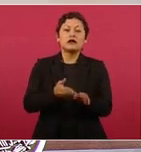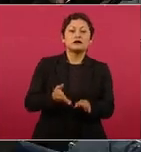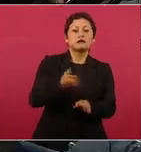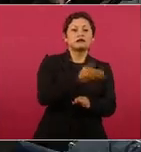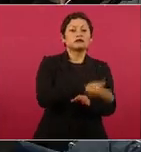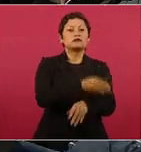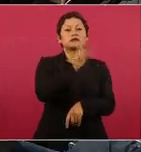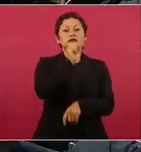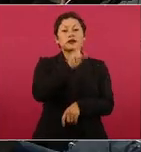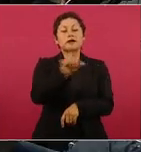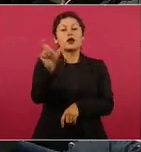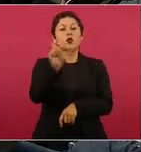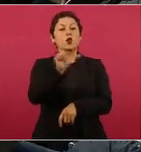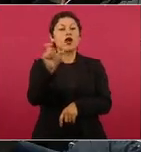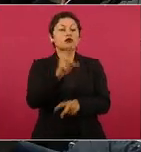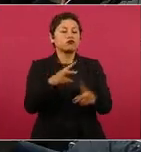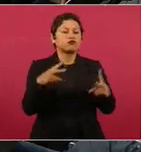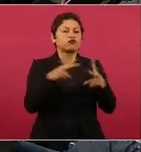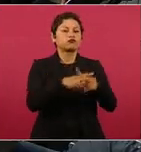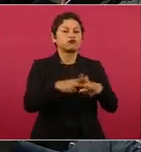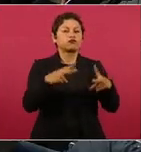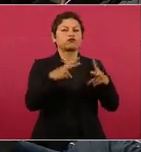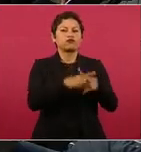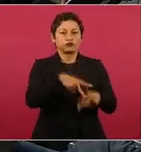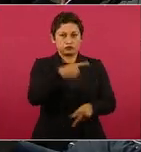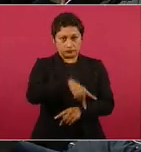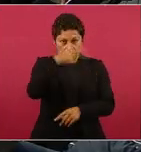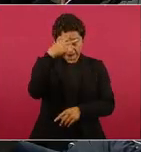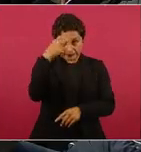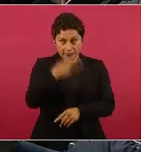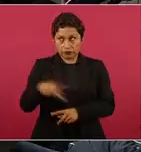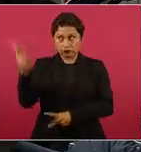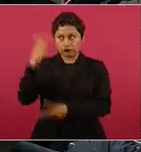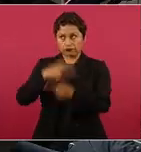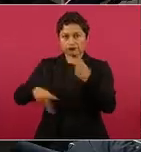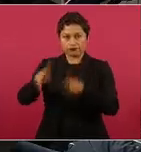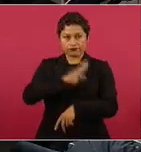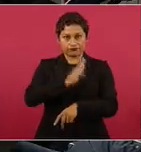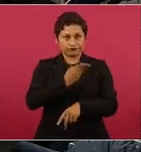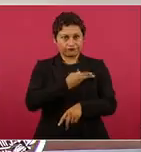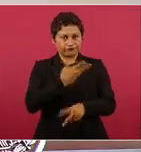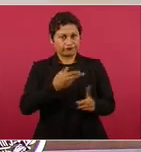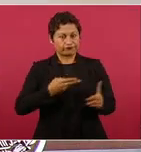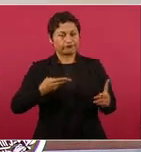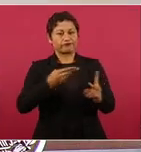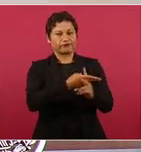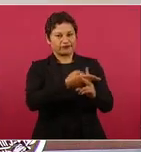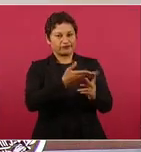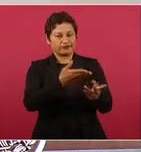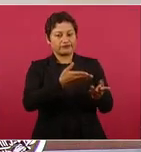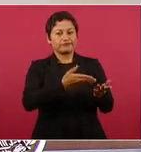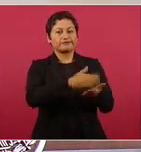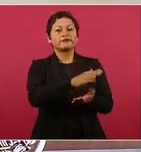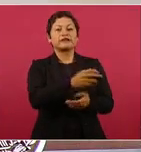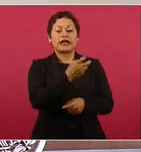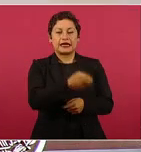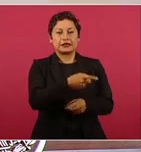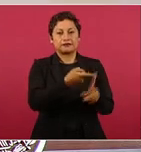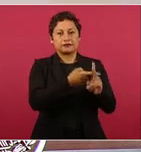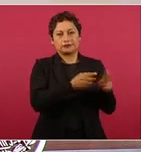Tenochtitlan. Pero también encontramos objetos del periodo moderno, particularmente una serie